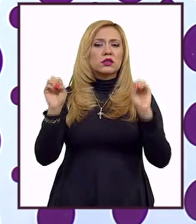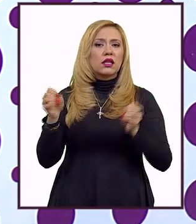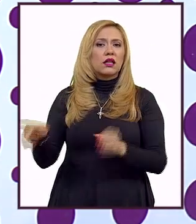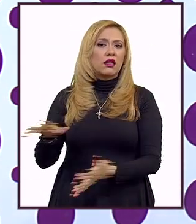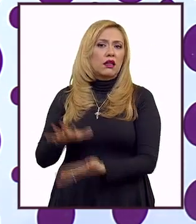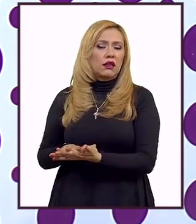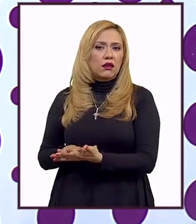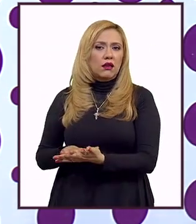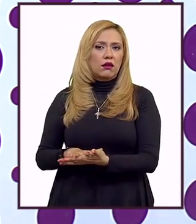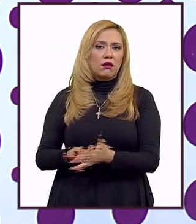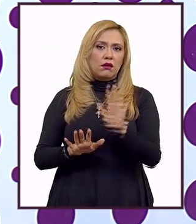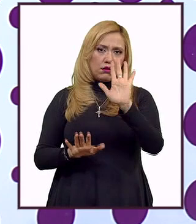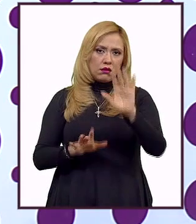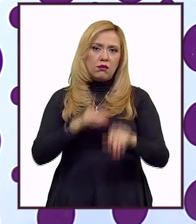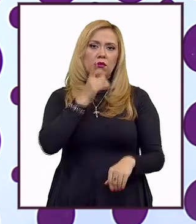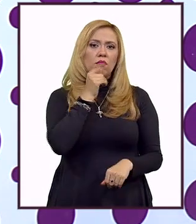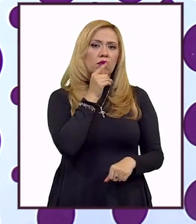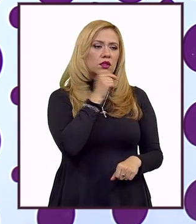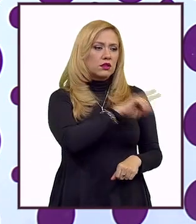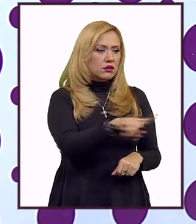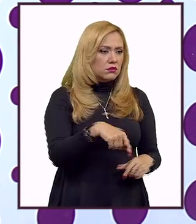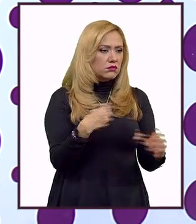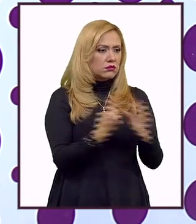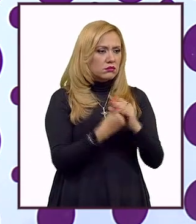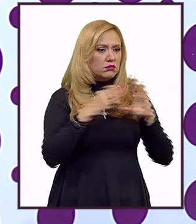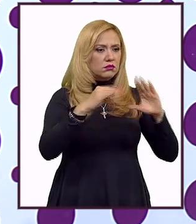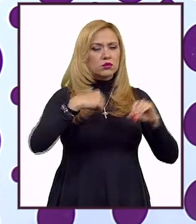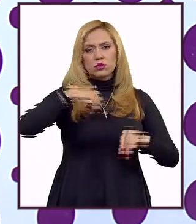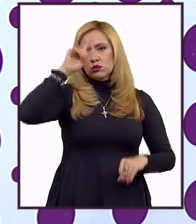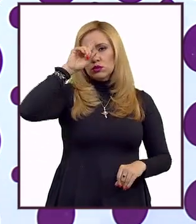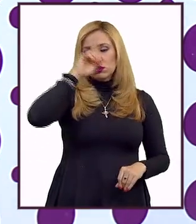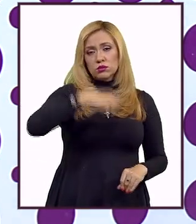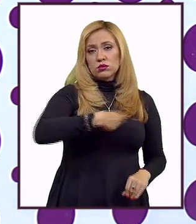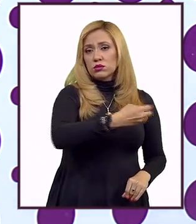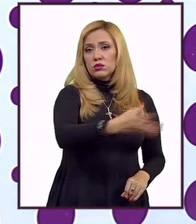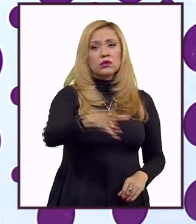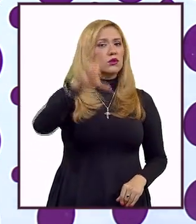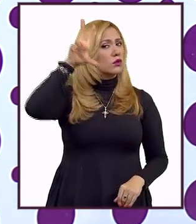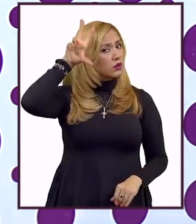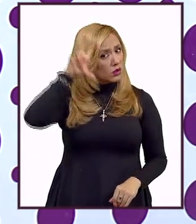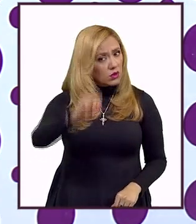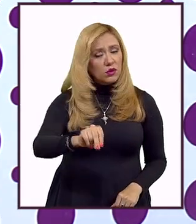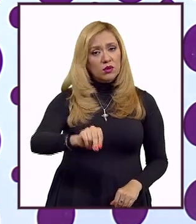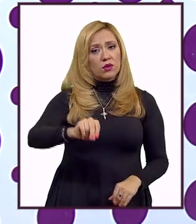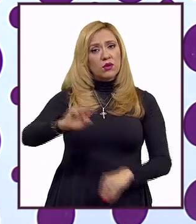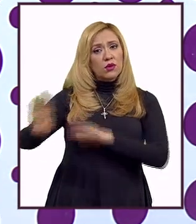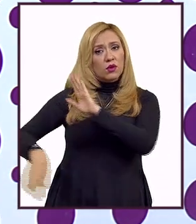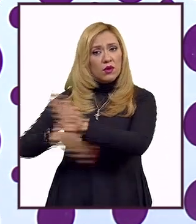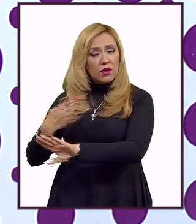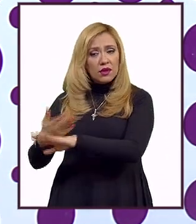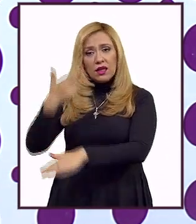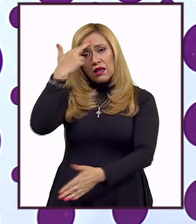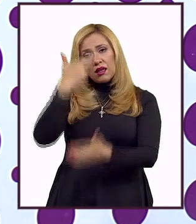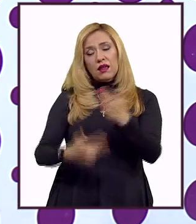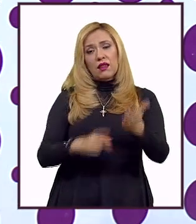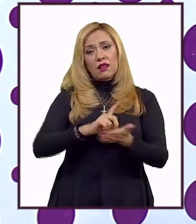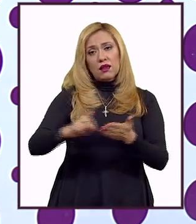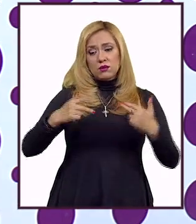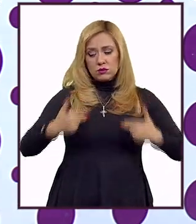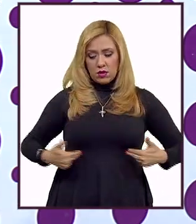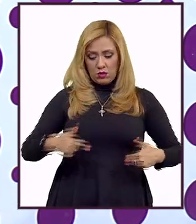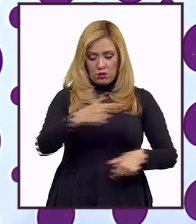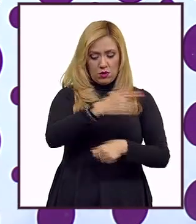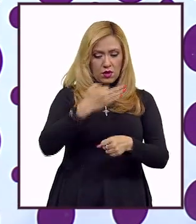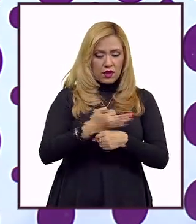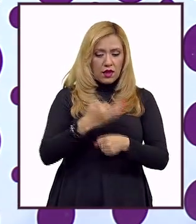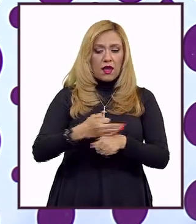con policías de investigación en las clases, mi sugerencia es no realicen actos que violen derechos humanos, porque todo el trabajo que ustedes están